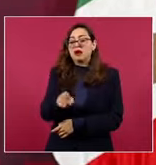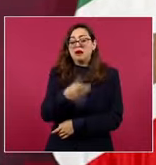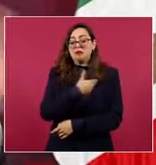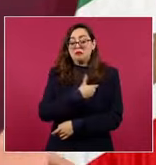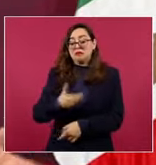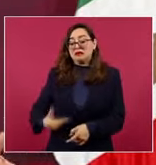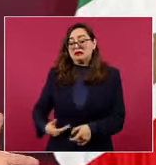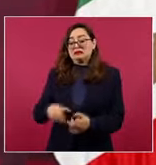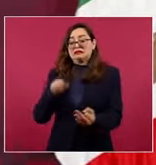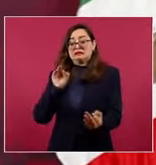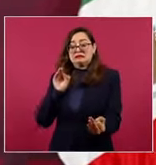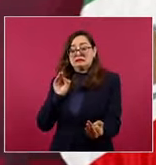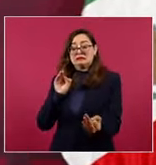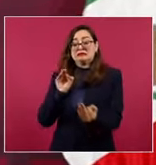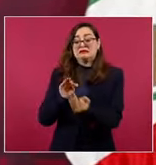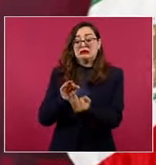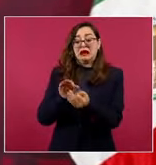cuando va a haber una elección,